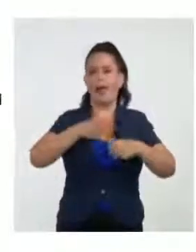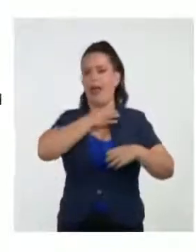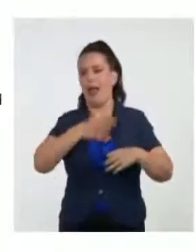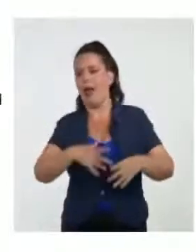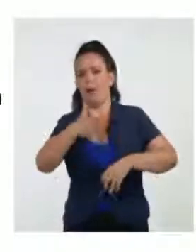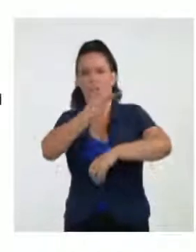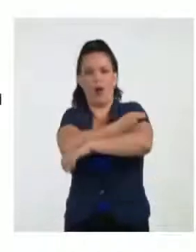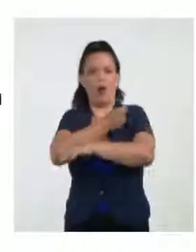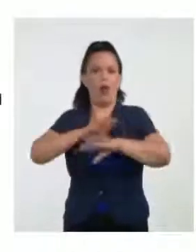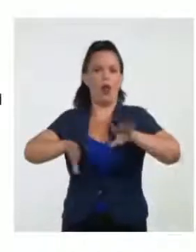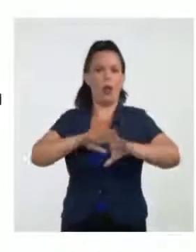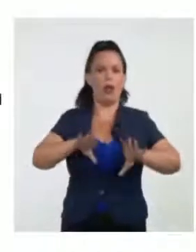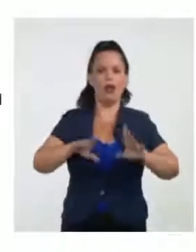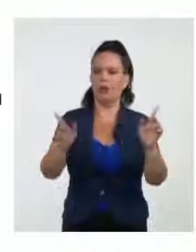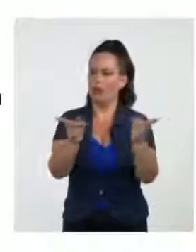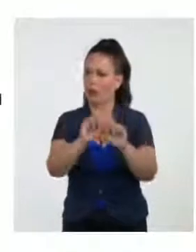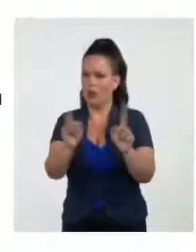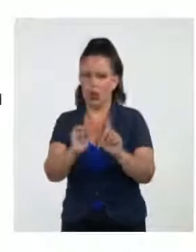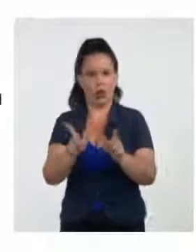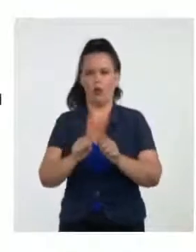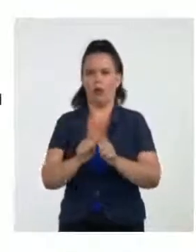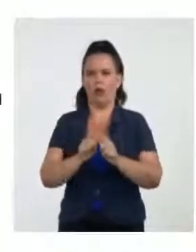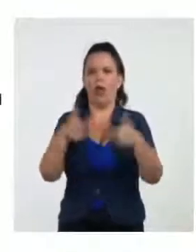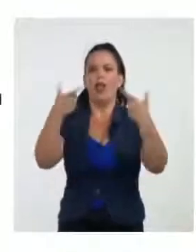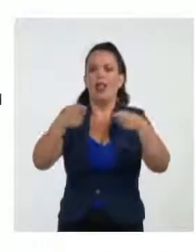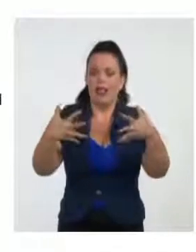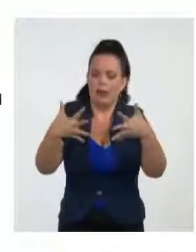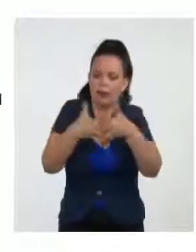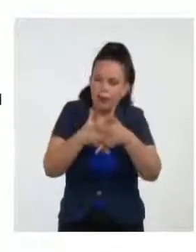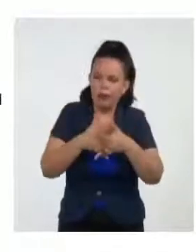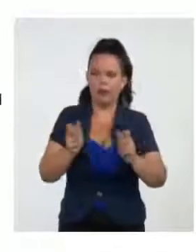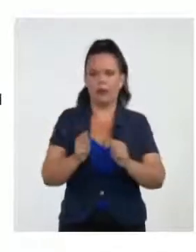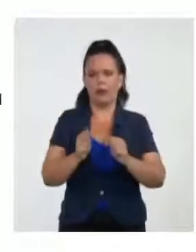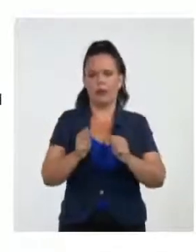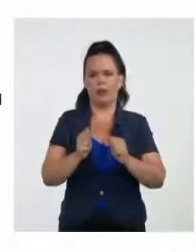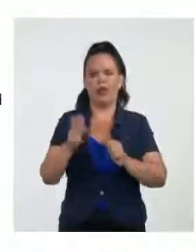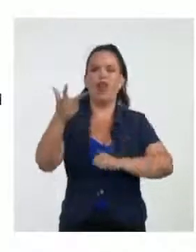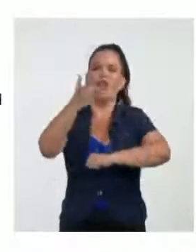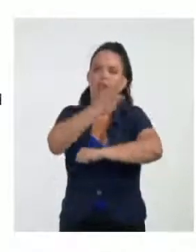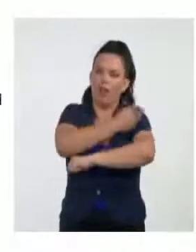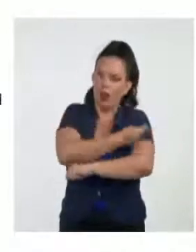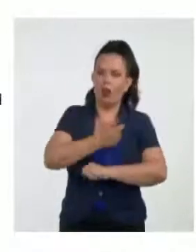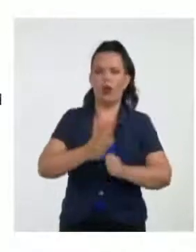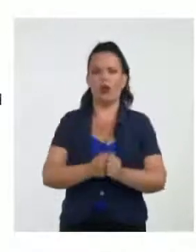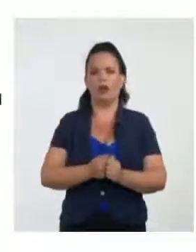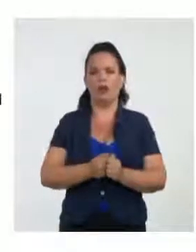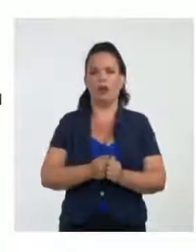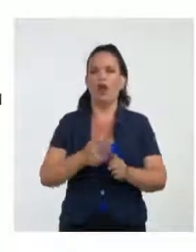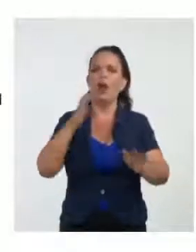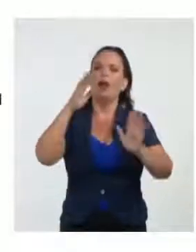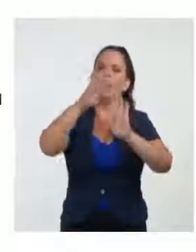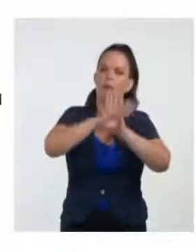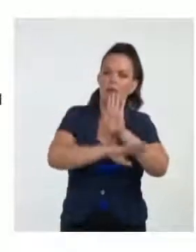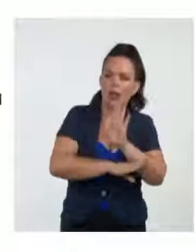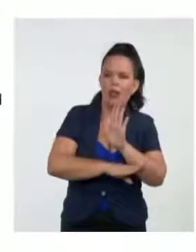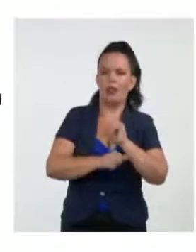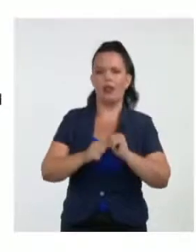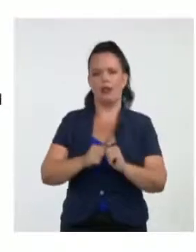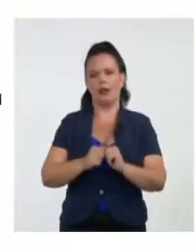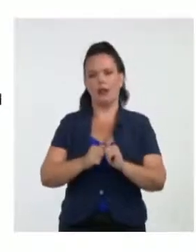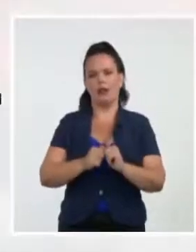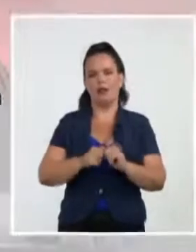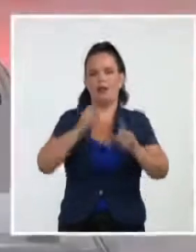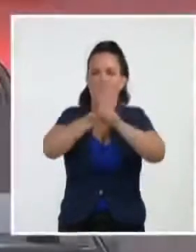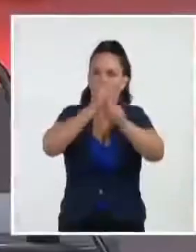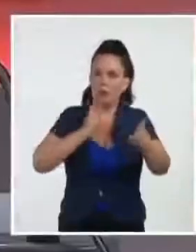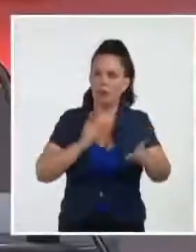la acción de vacunación con el mantenimiento de las medidas de protección, las medidas de aislamiento, las medidas de cuidado de las